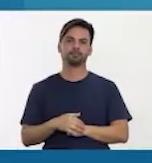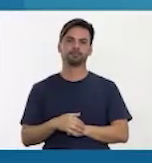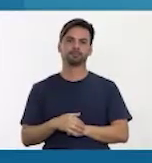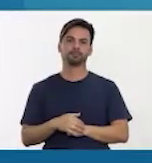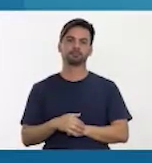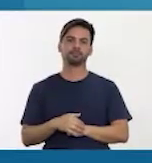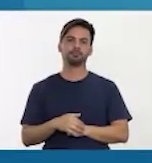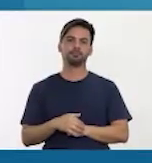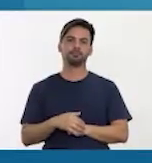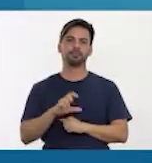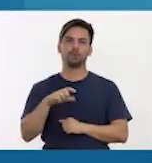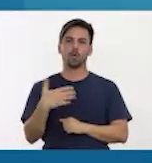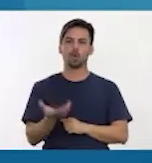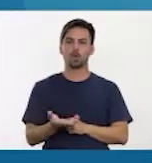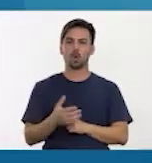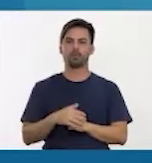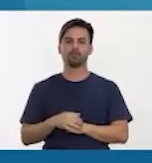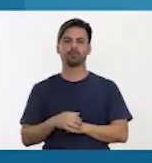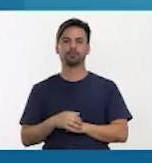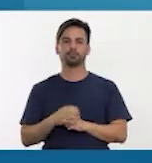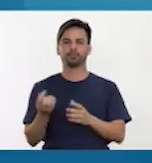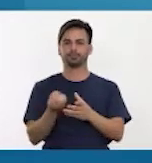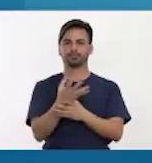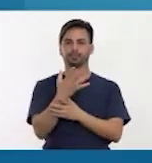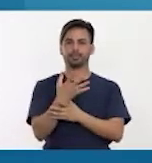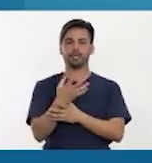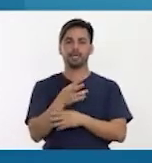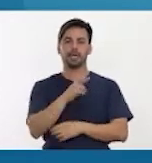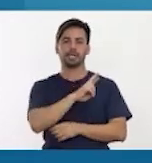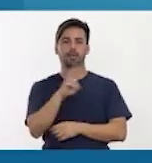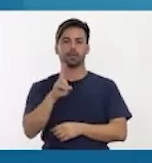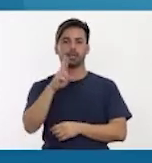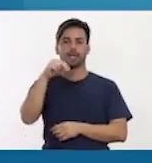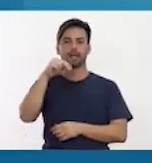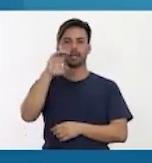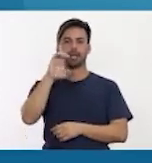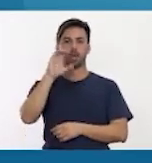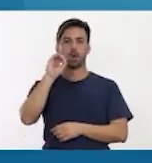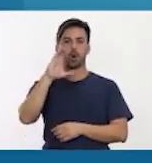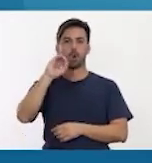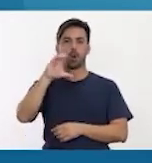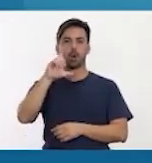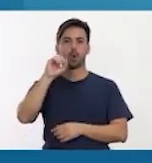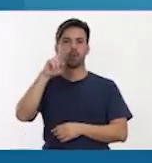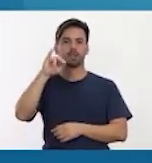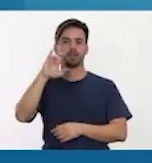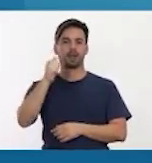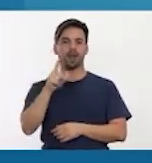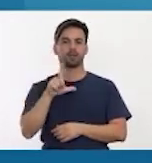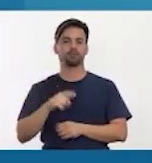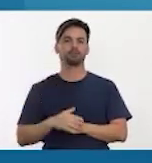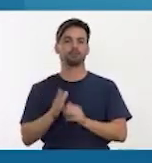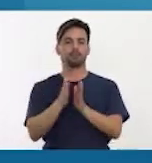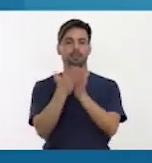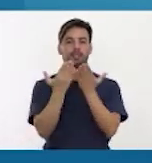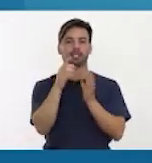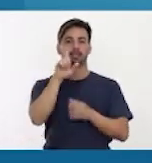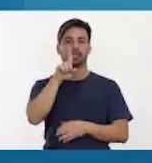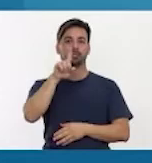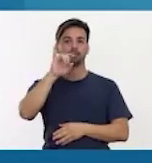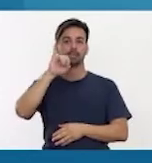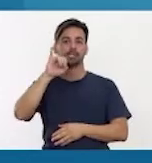El establecimiento de la República neocolonial, que está en las páginas 157 a las 168 del libro de